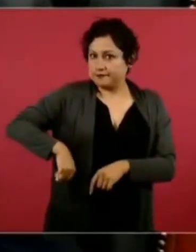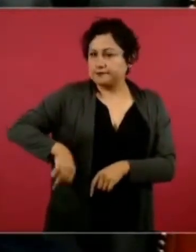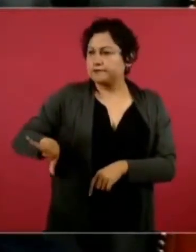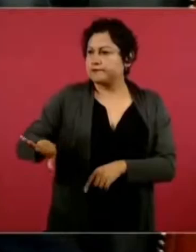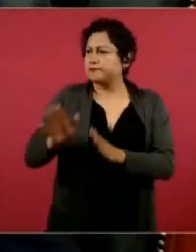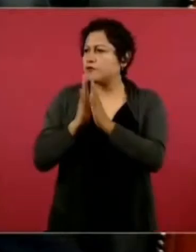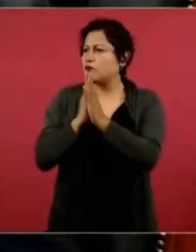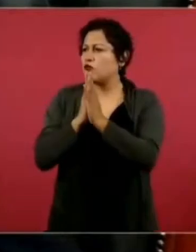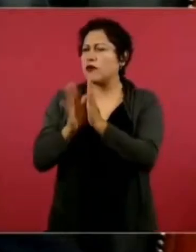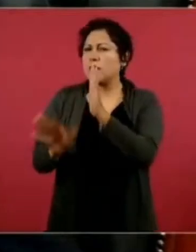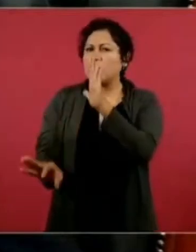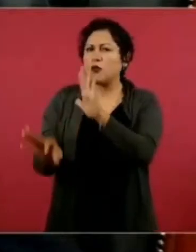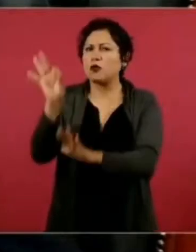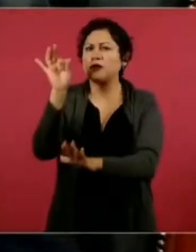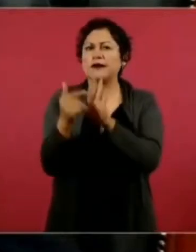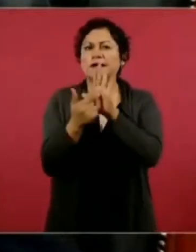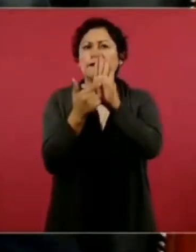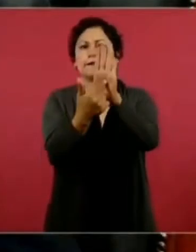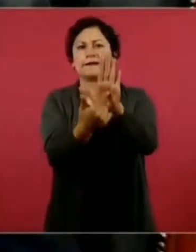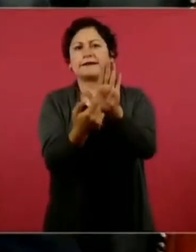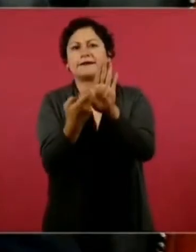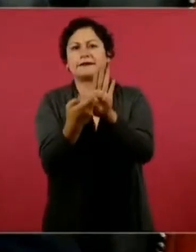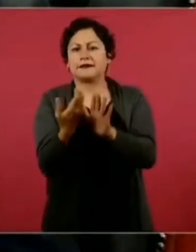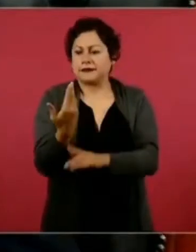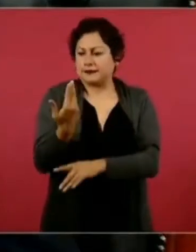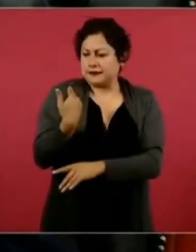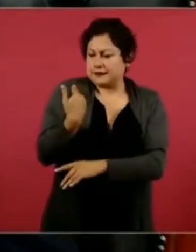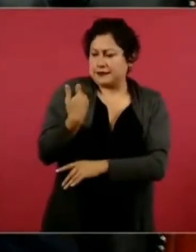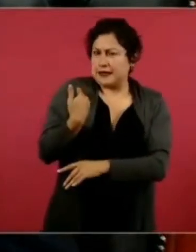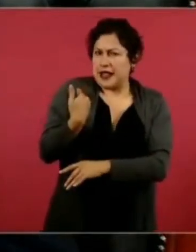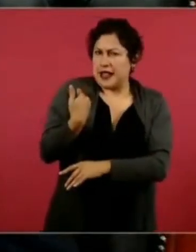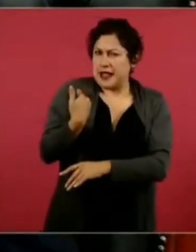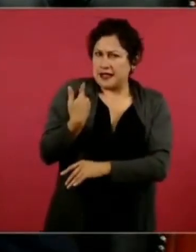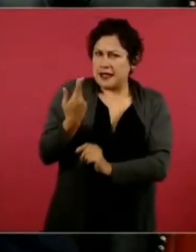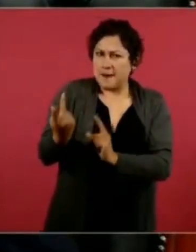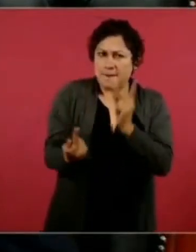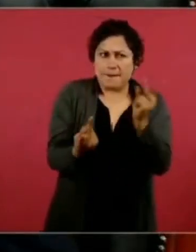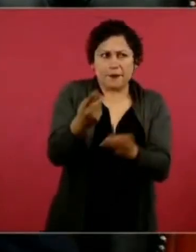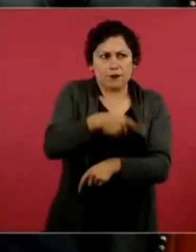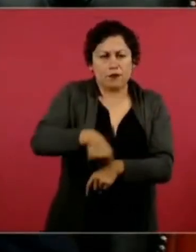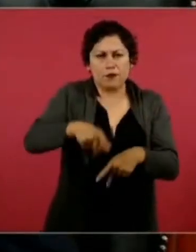última encuesta sobre lo que opina el pueblo de México